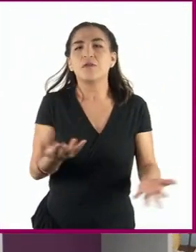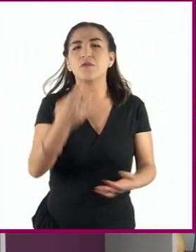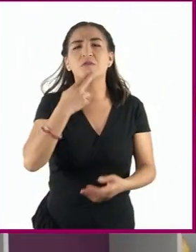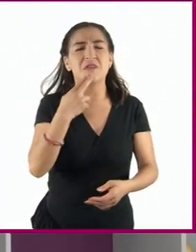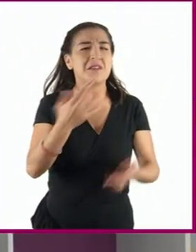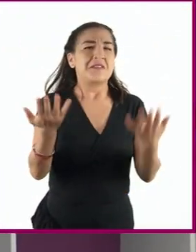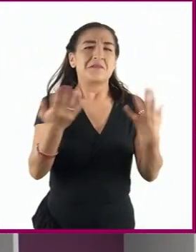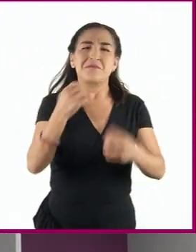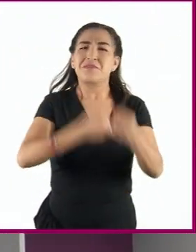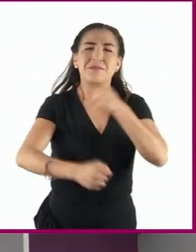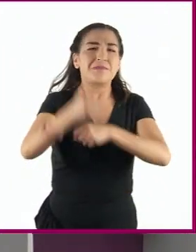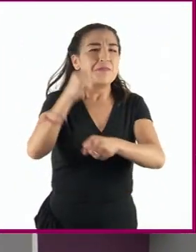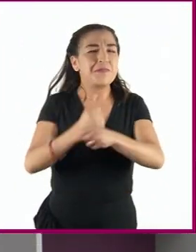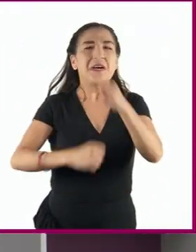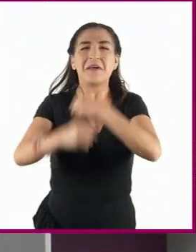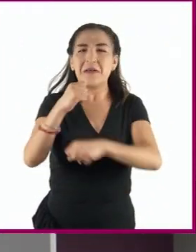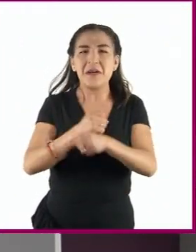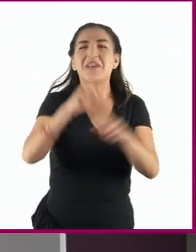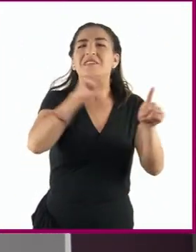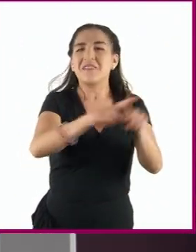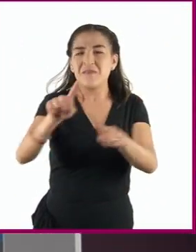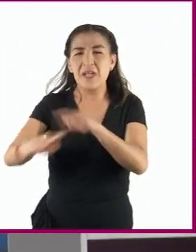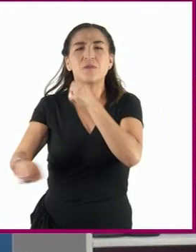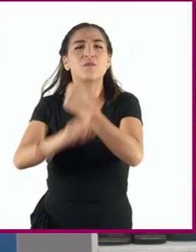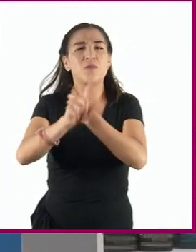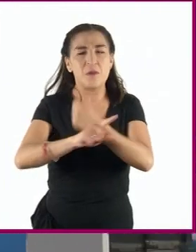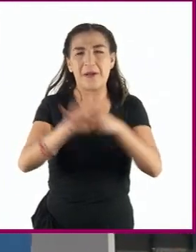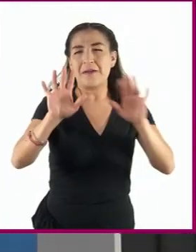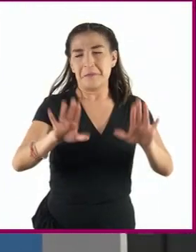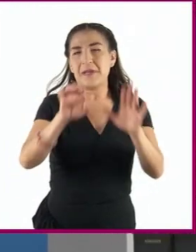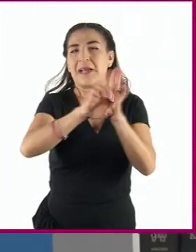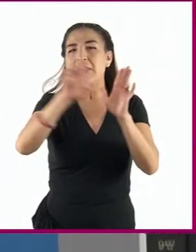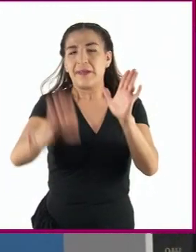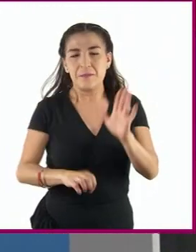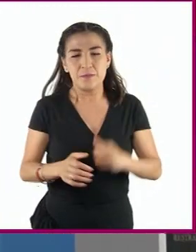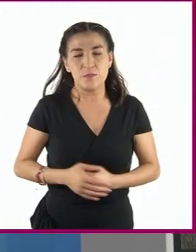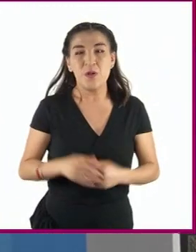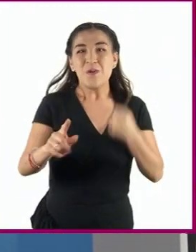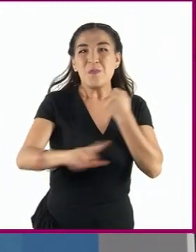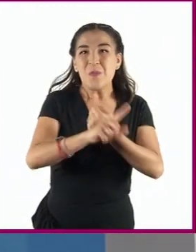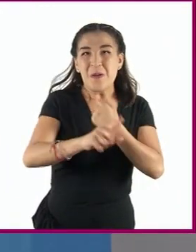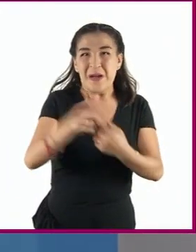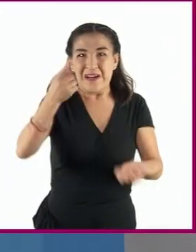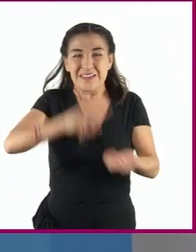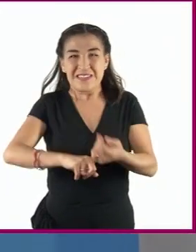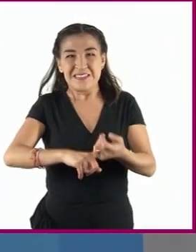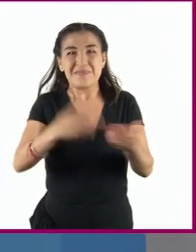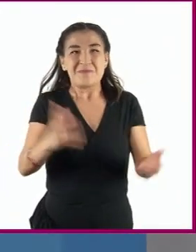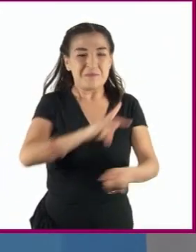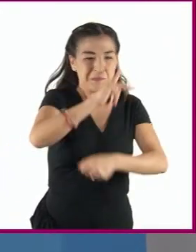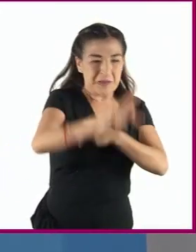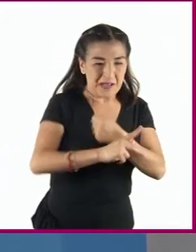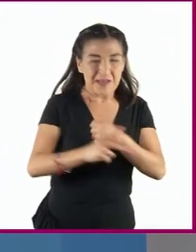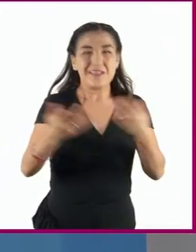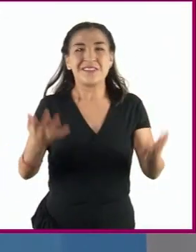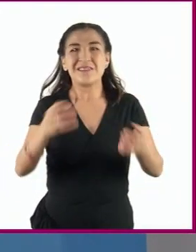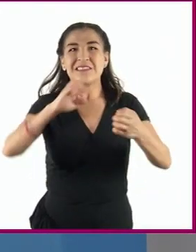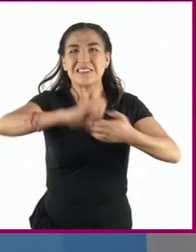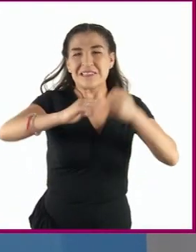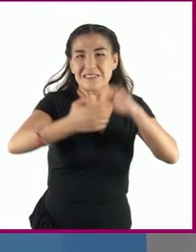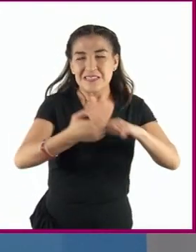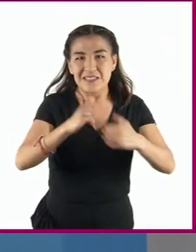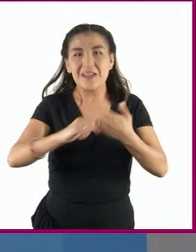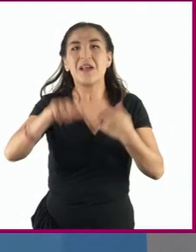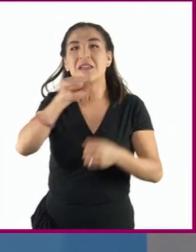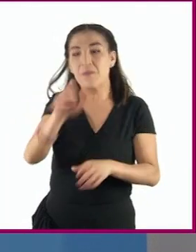durante mucho tiempo y en distintos contextos. Por ejemplo, para resolver tensiones que ocurren entre países o cuando dos